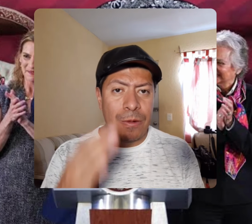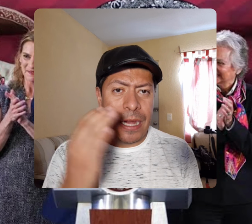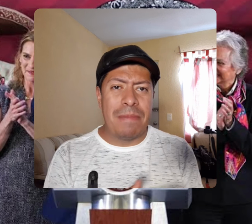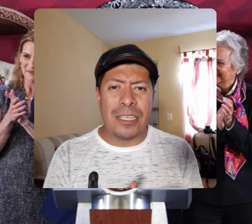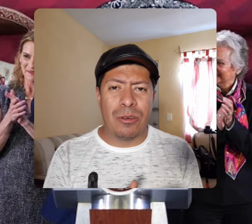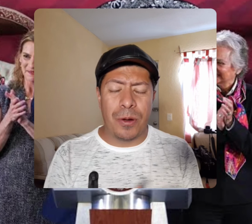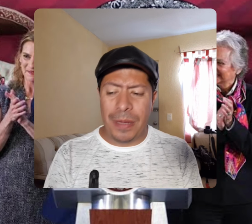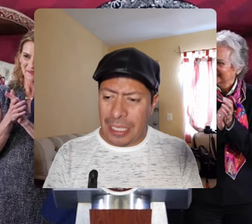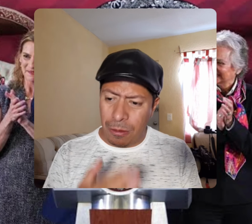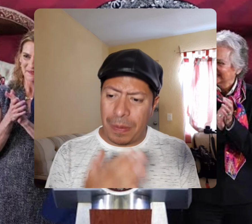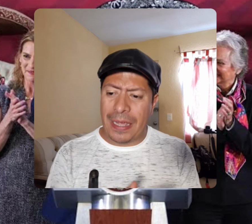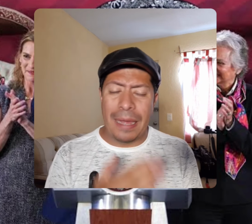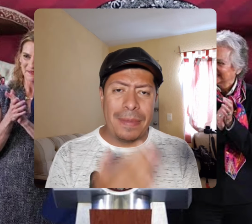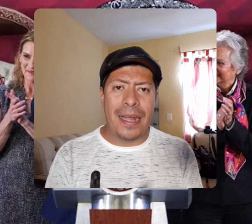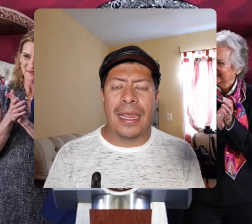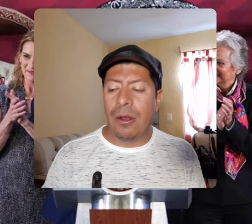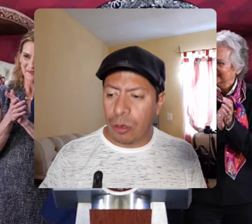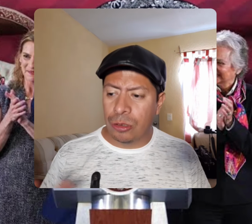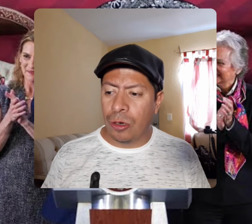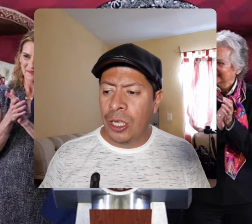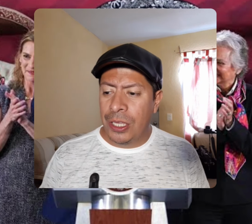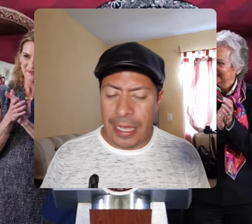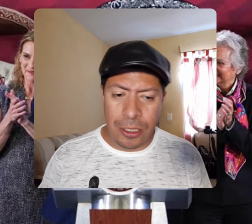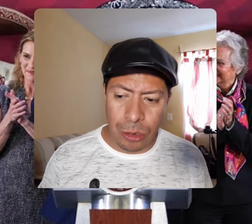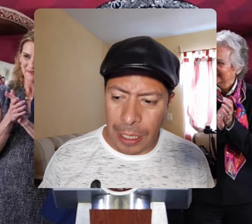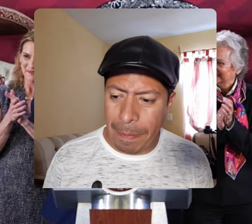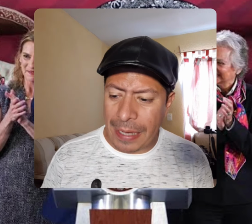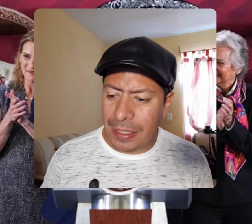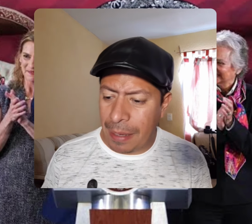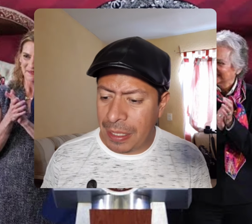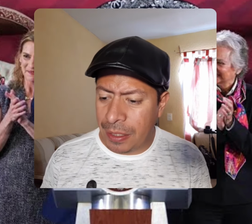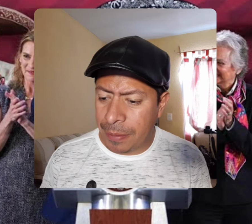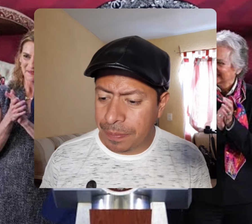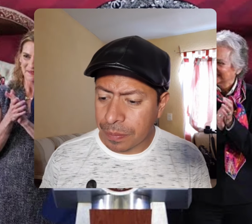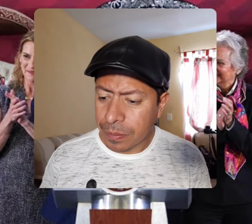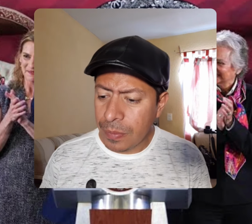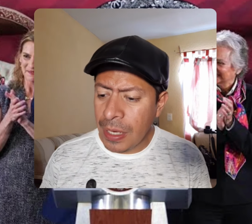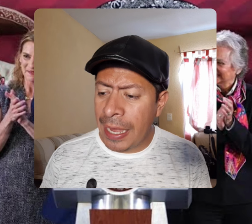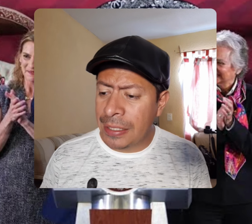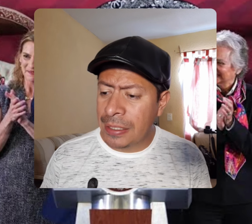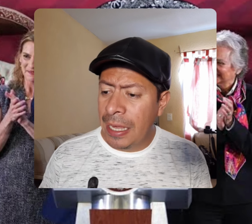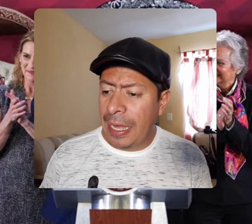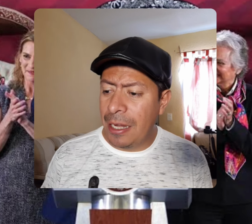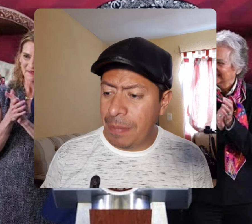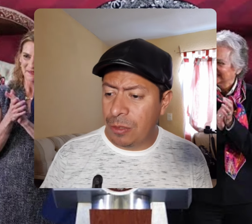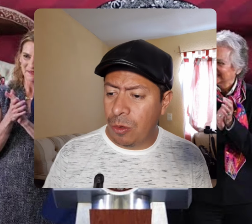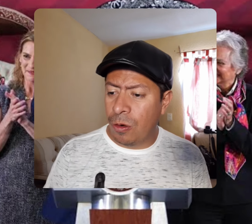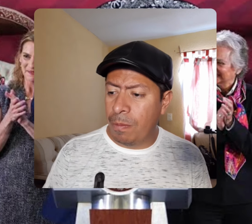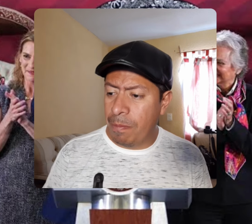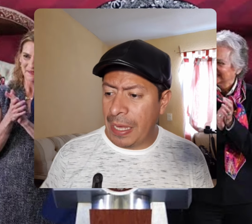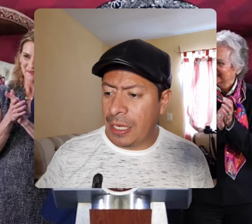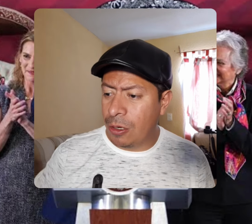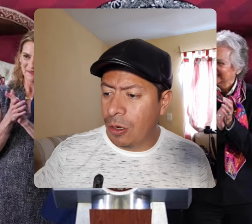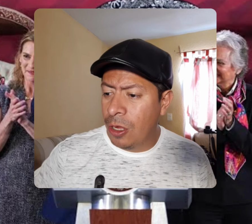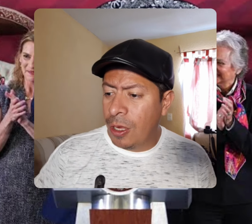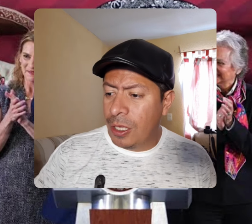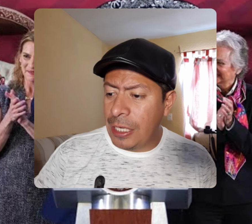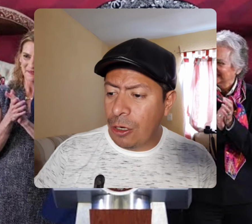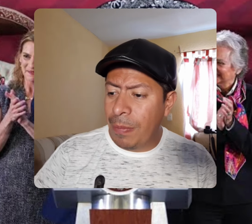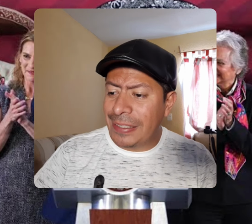Andrés Manuel más comprometido para cambiar el rostro de esto que prácticamente es el mismo